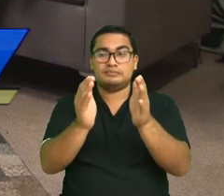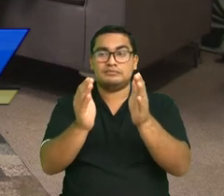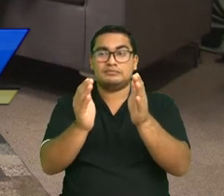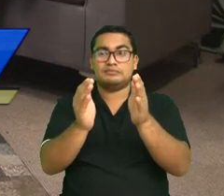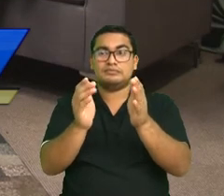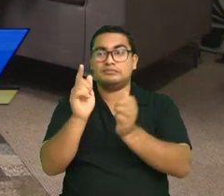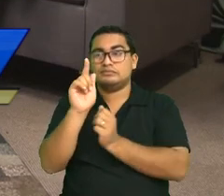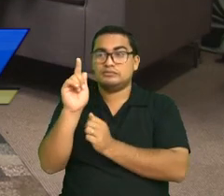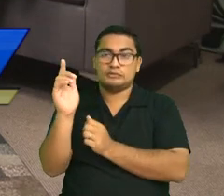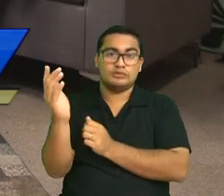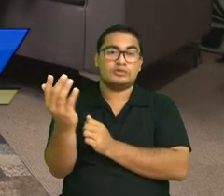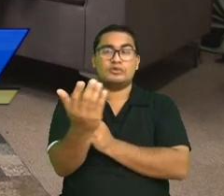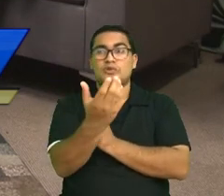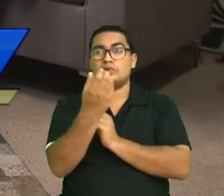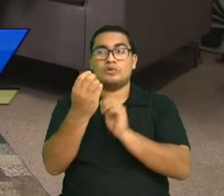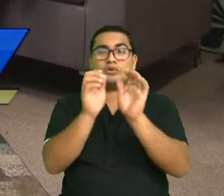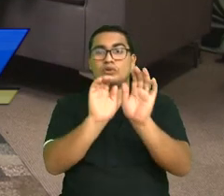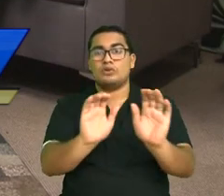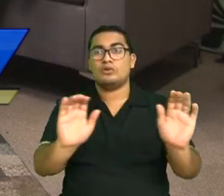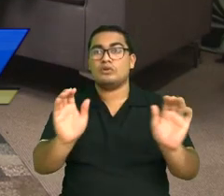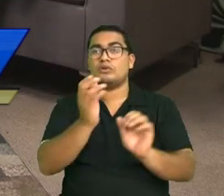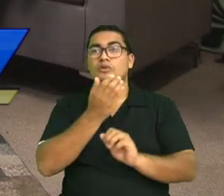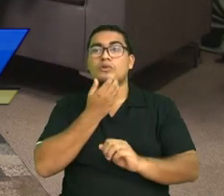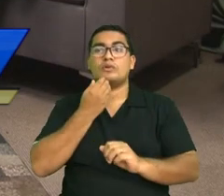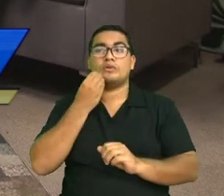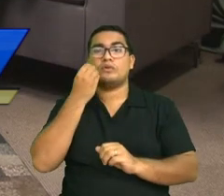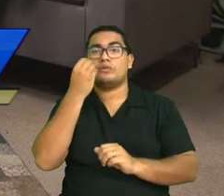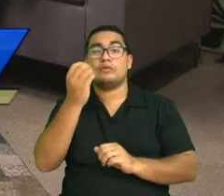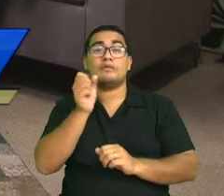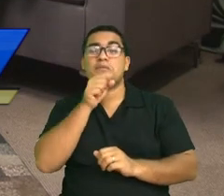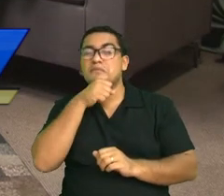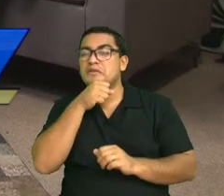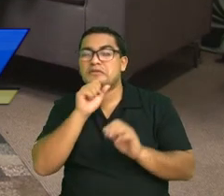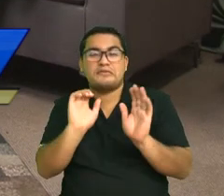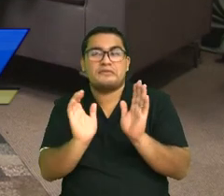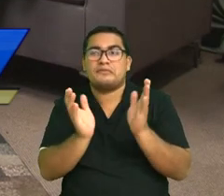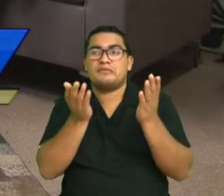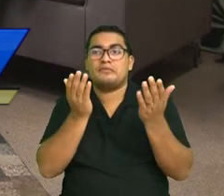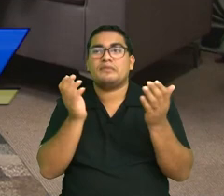a todos los niños, a todos los adolescentes, a los adultos mayores